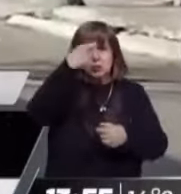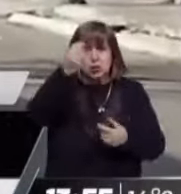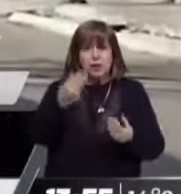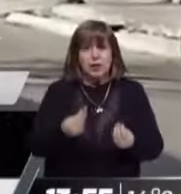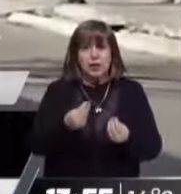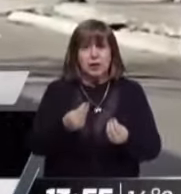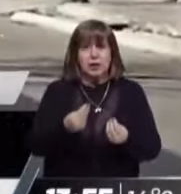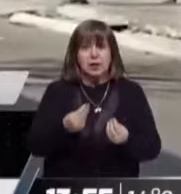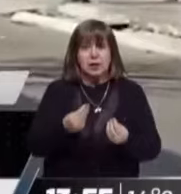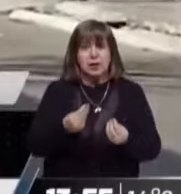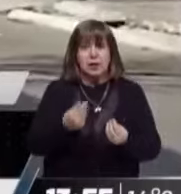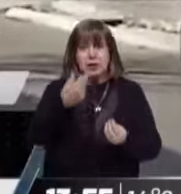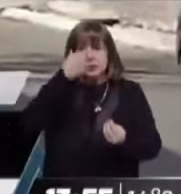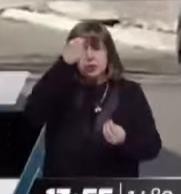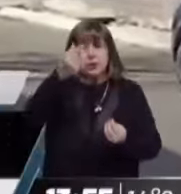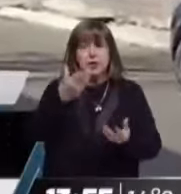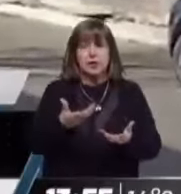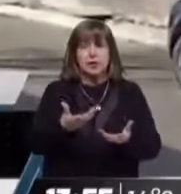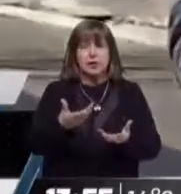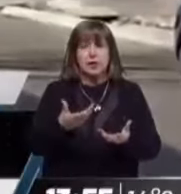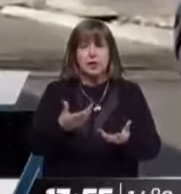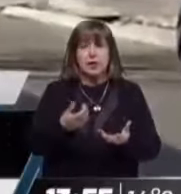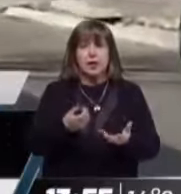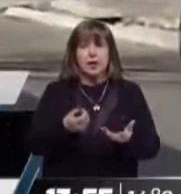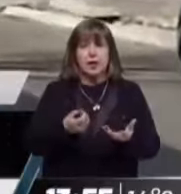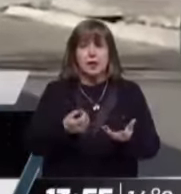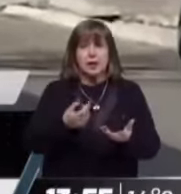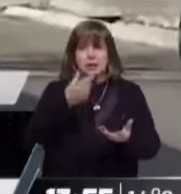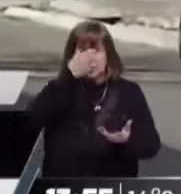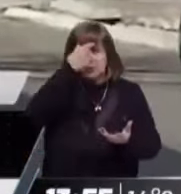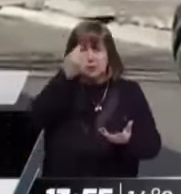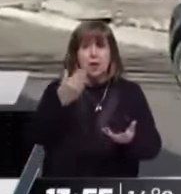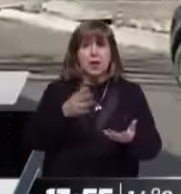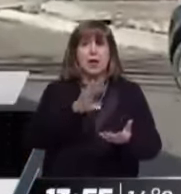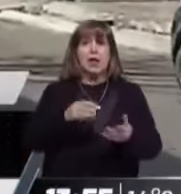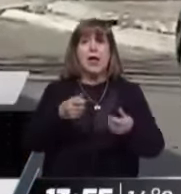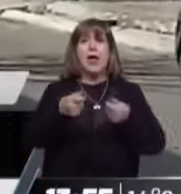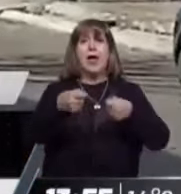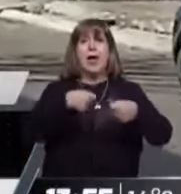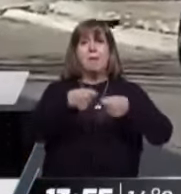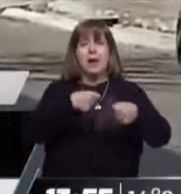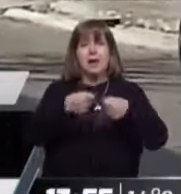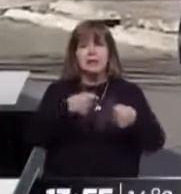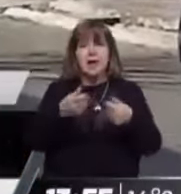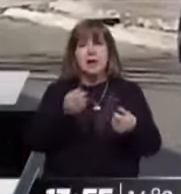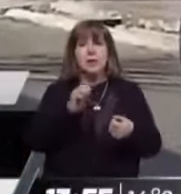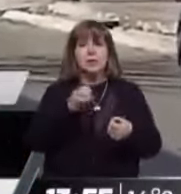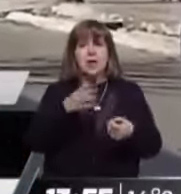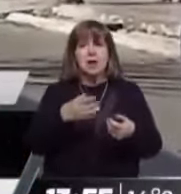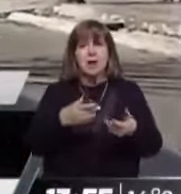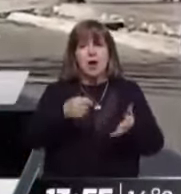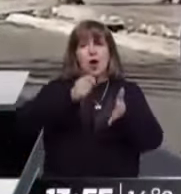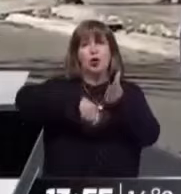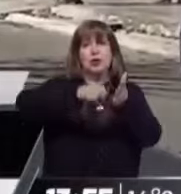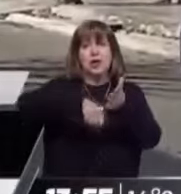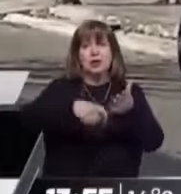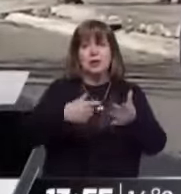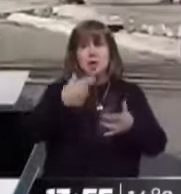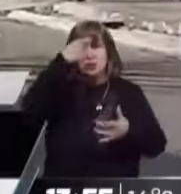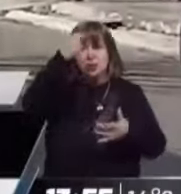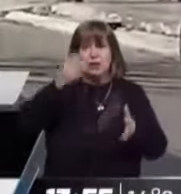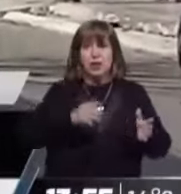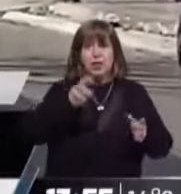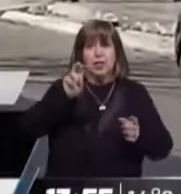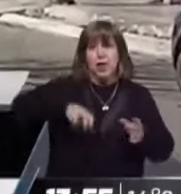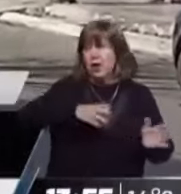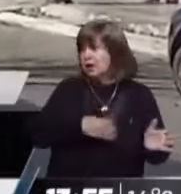ver, yo lo pongo como ejemplo, que no sé qué empresa será o cómo será el contrato que ellos tienen, que el chofer los haya